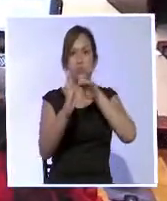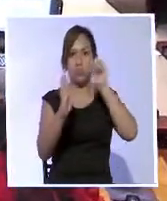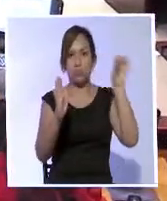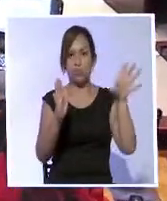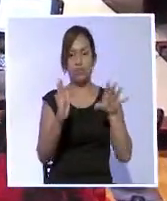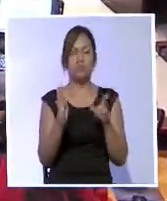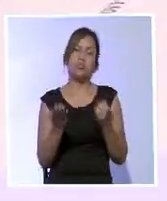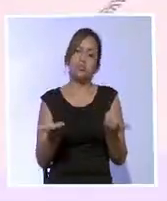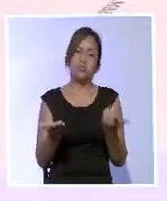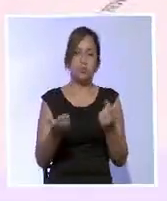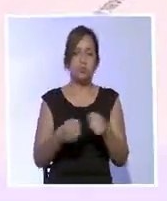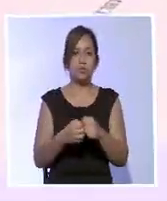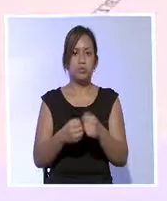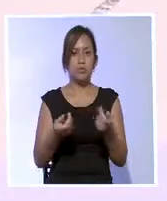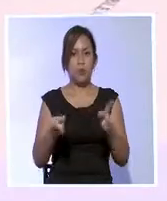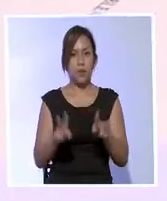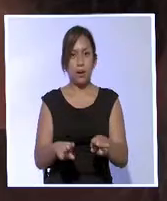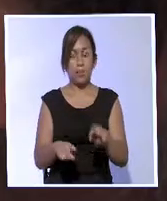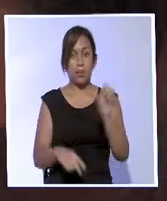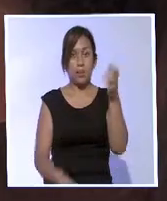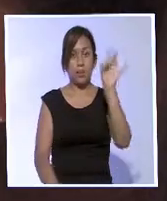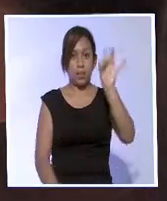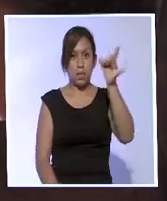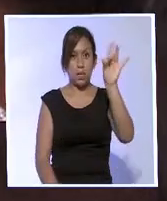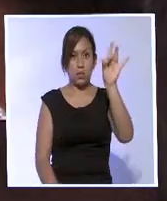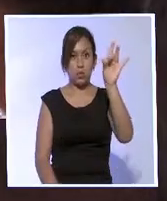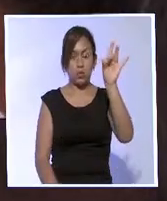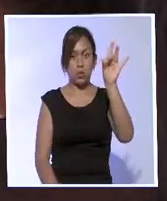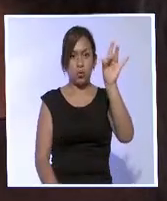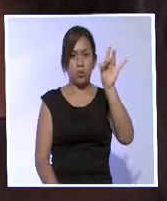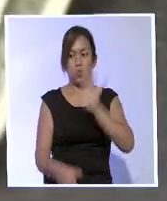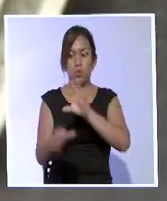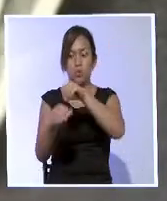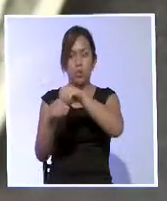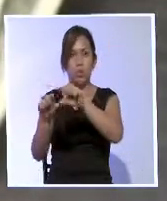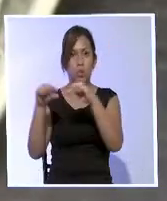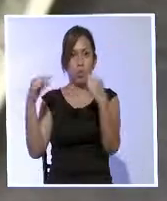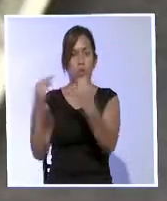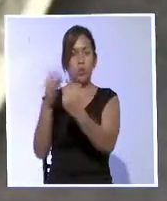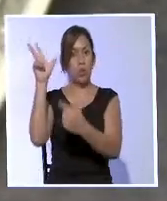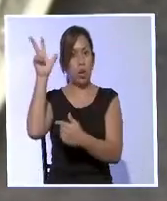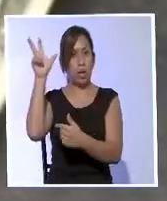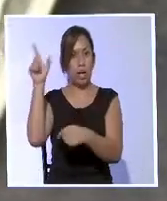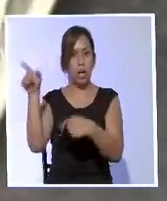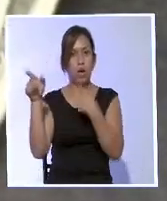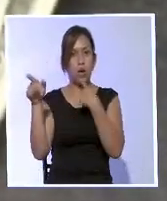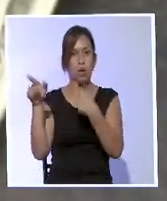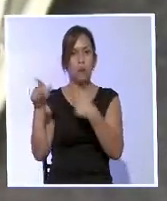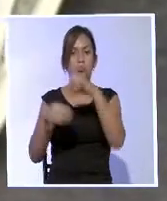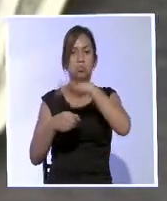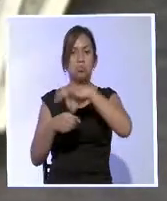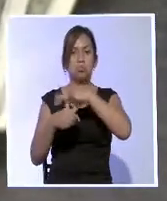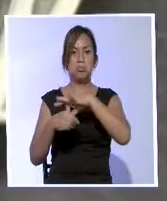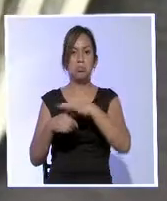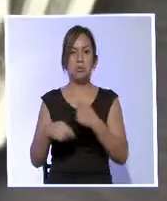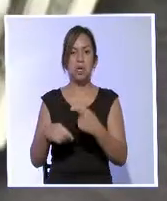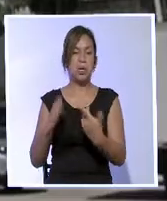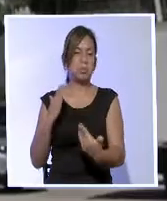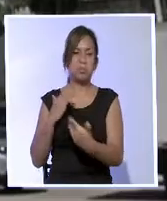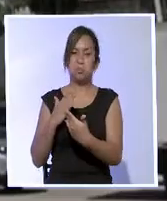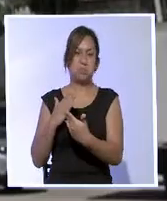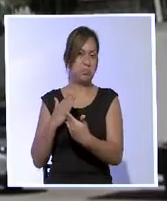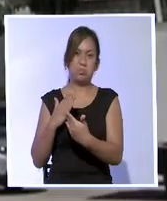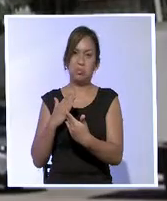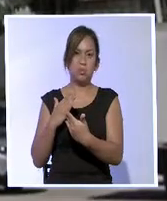fiscales mientras que los 18 los que son parte del movimiento creo votaron en contra de la iniciativa y